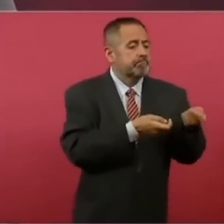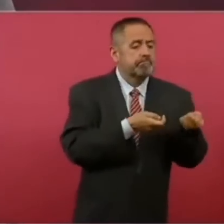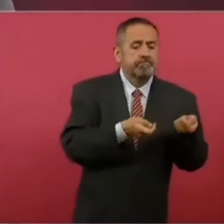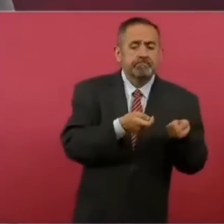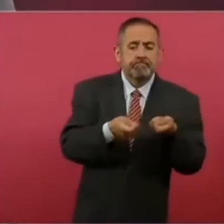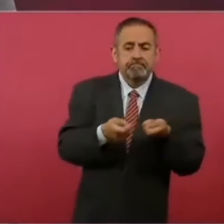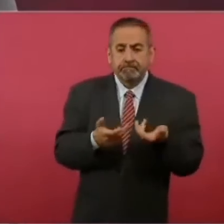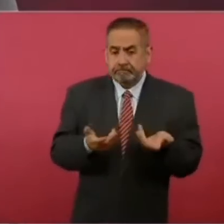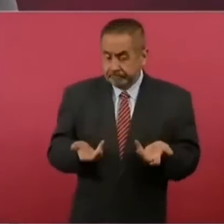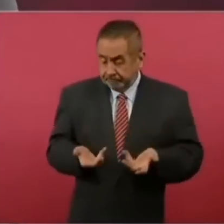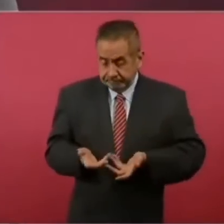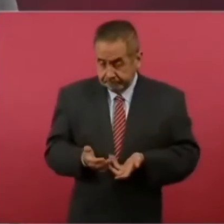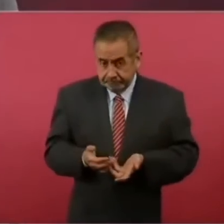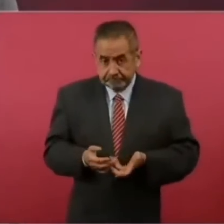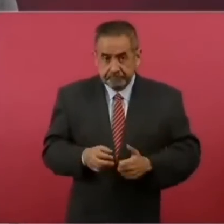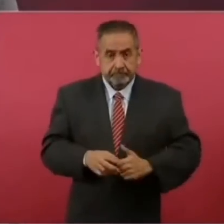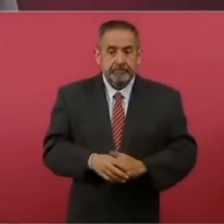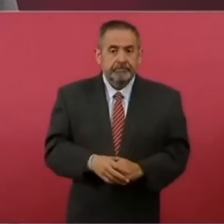Es